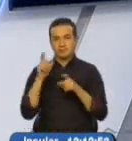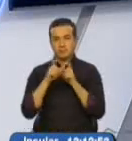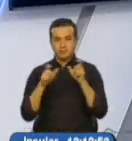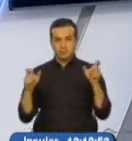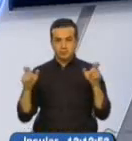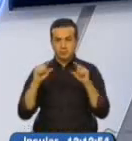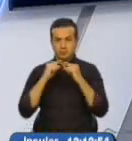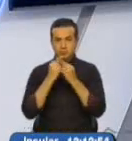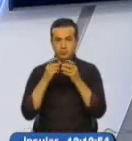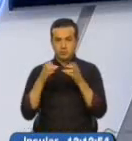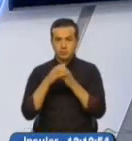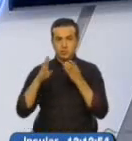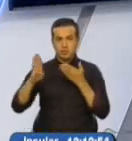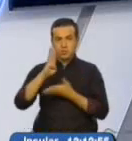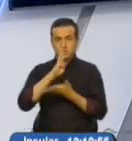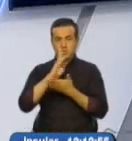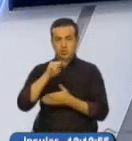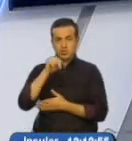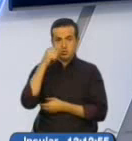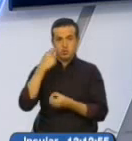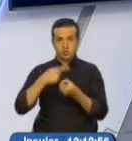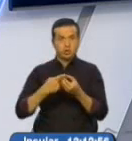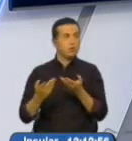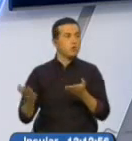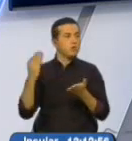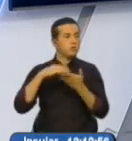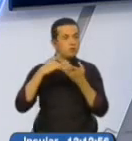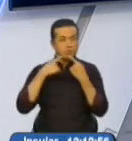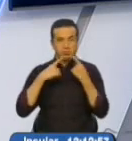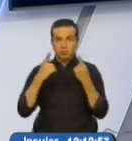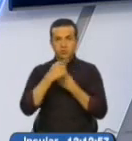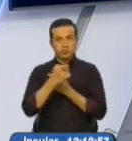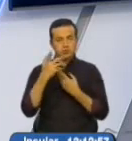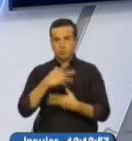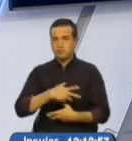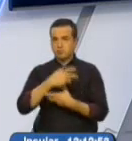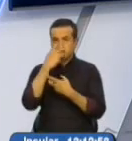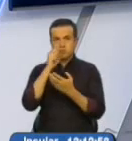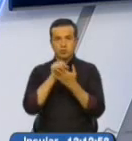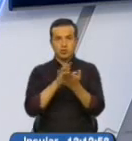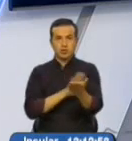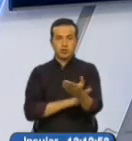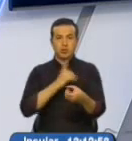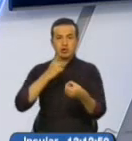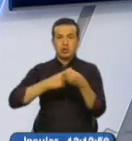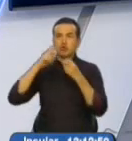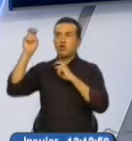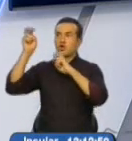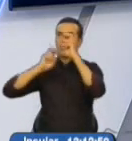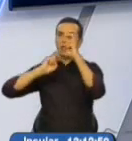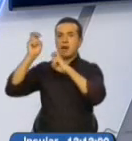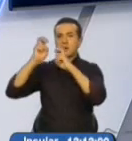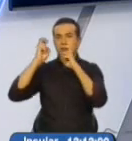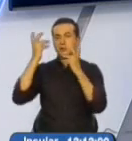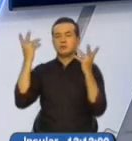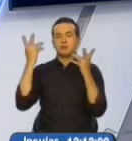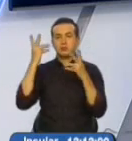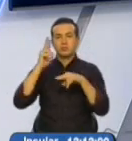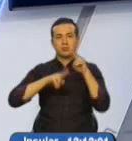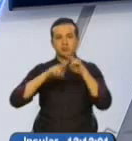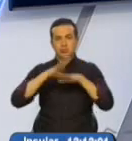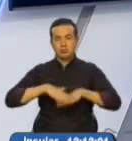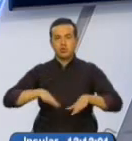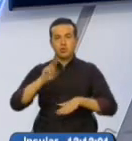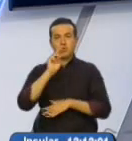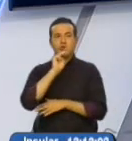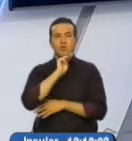de un grupo de barrios del norte de Quito volvieron a expresar su disconformidad con el proyecto Quito Cables que piensa construir el alcalde